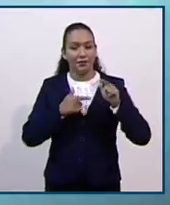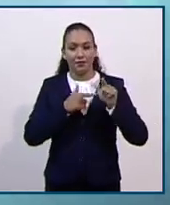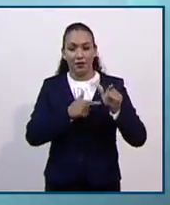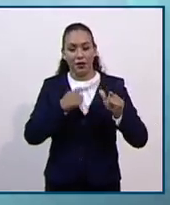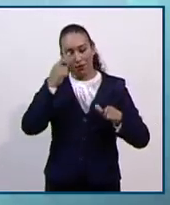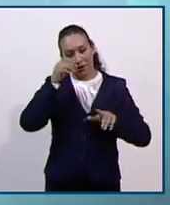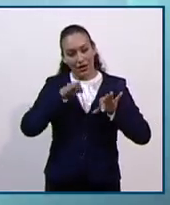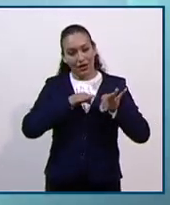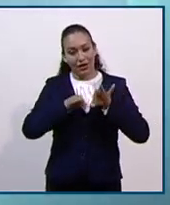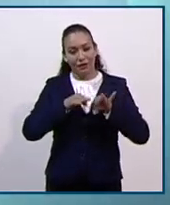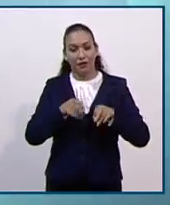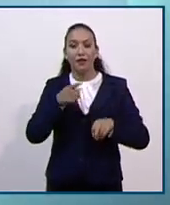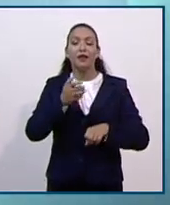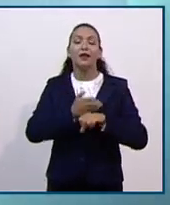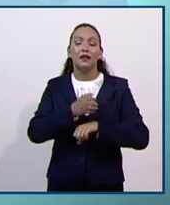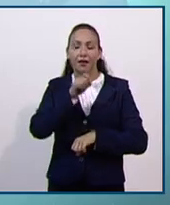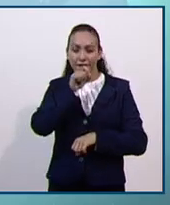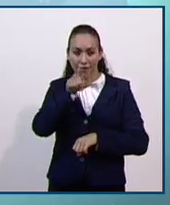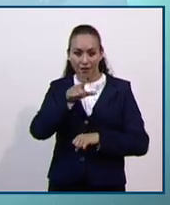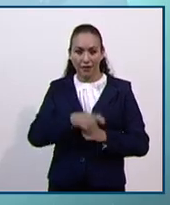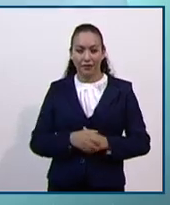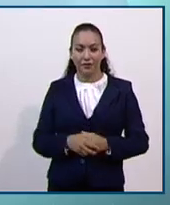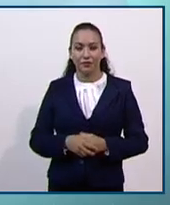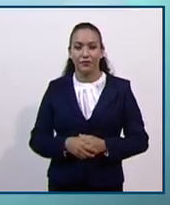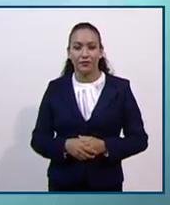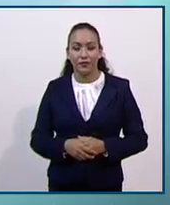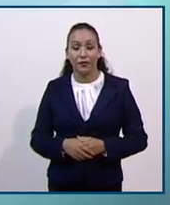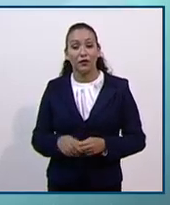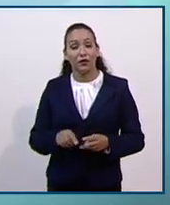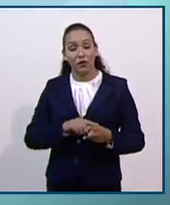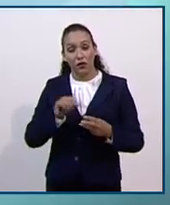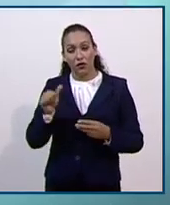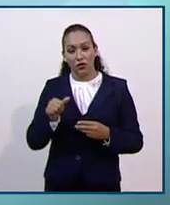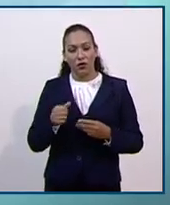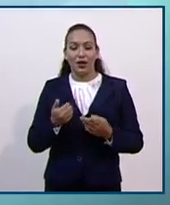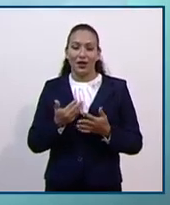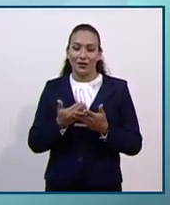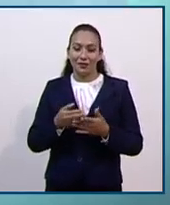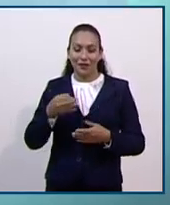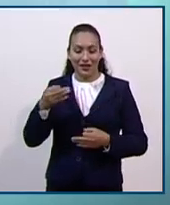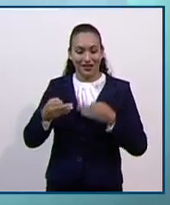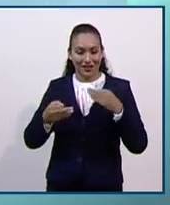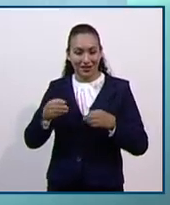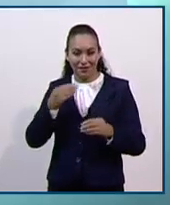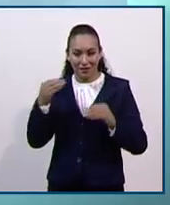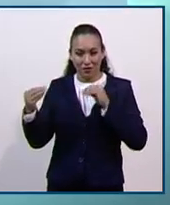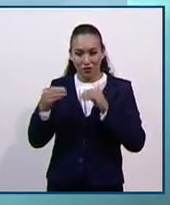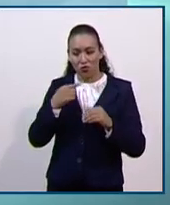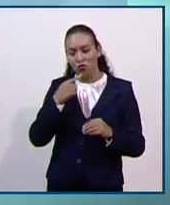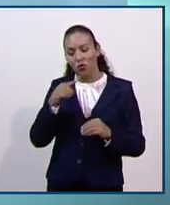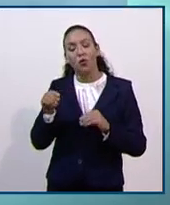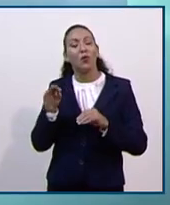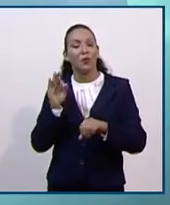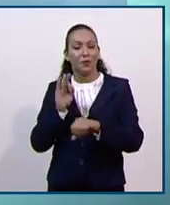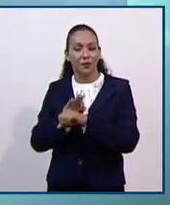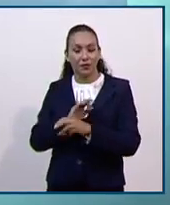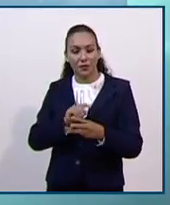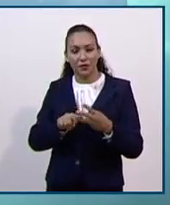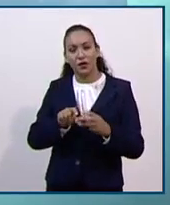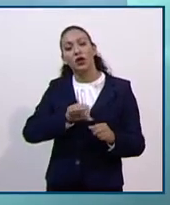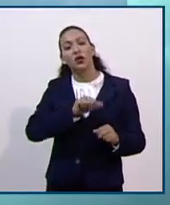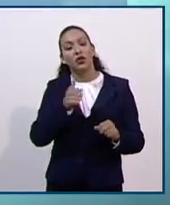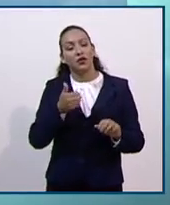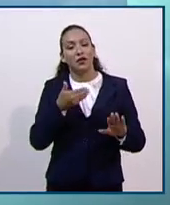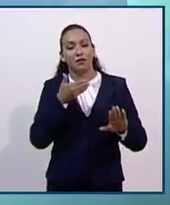trabajadores del Estado de Jalisco, suspensión en el juicio de amparo directo laboral y suspensión provisional en contra